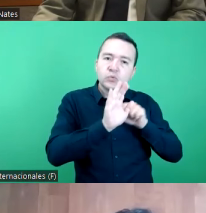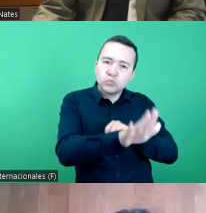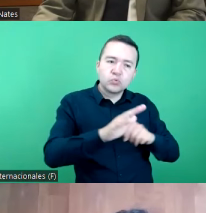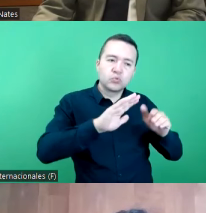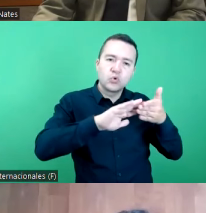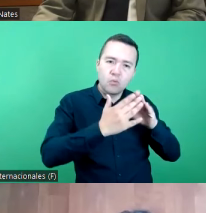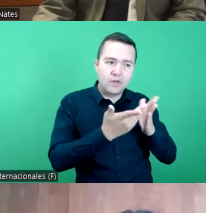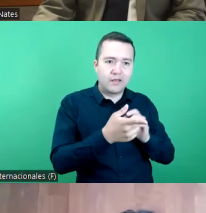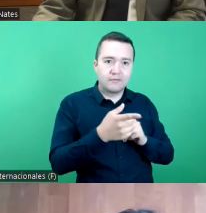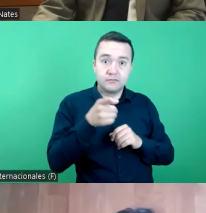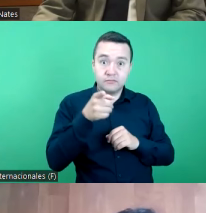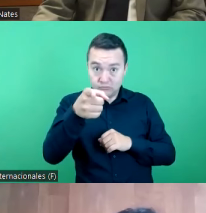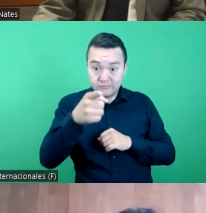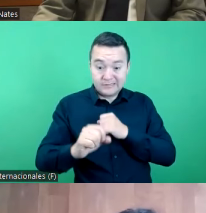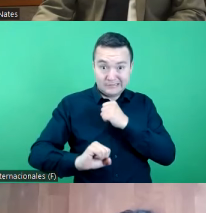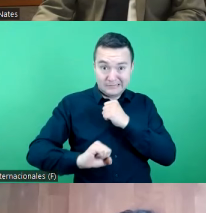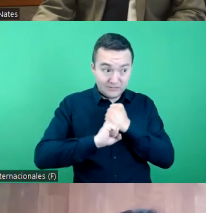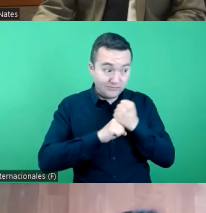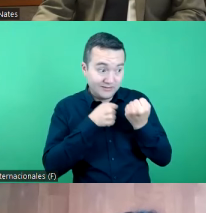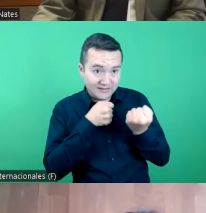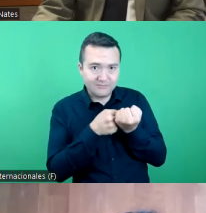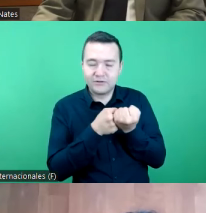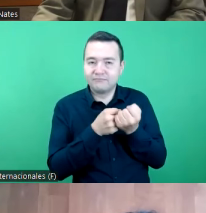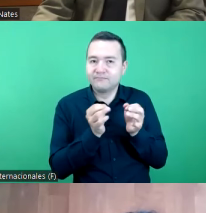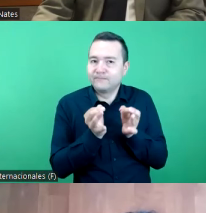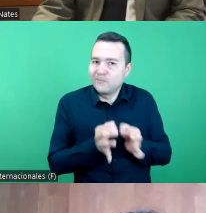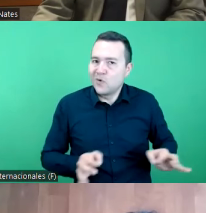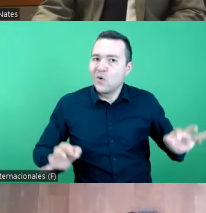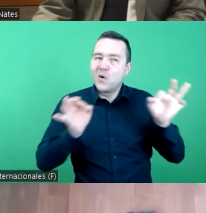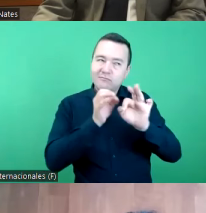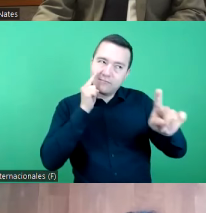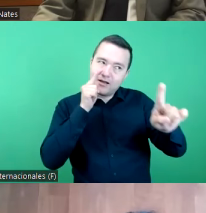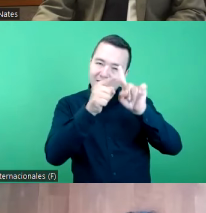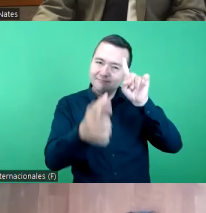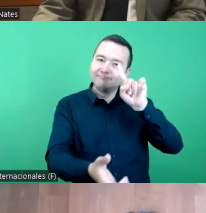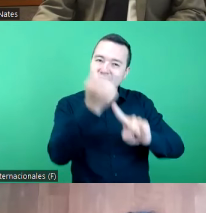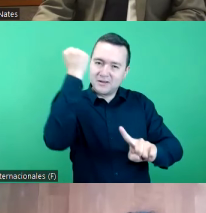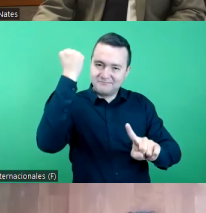son esenciales para alcanzar ese objetivo. Muchas gracias.